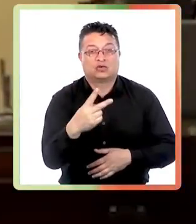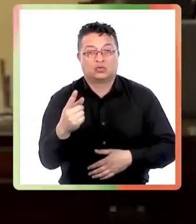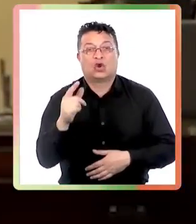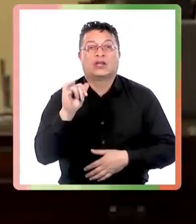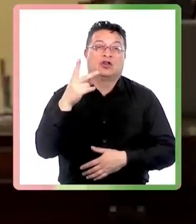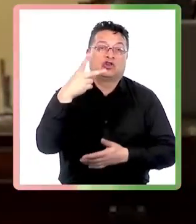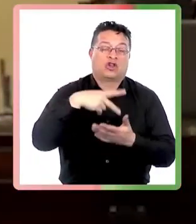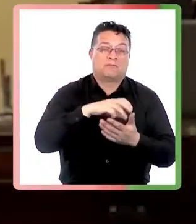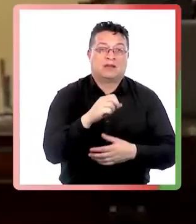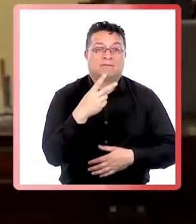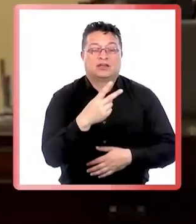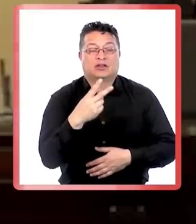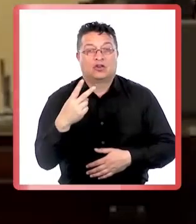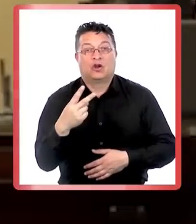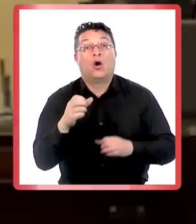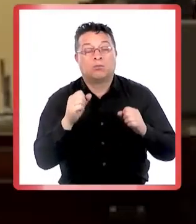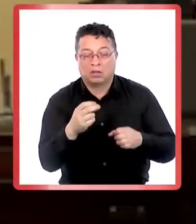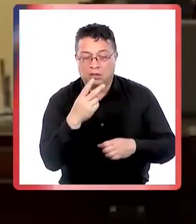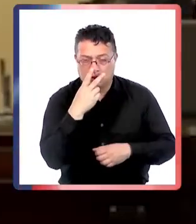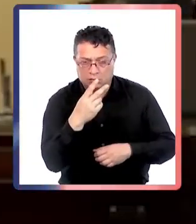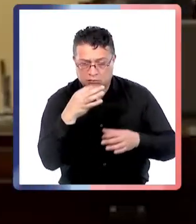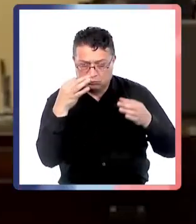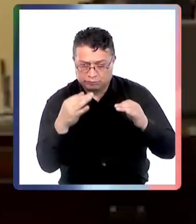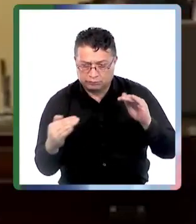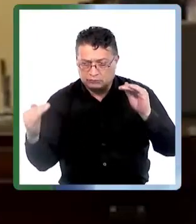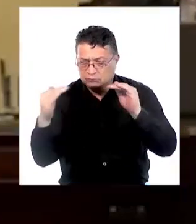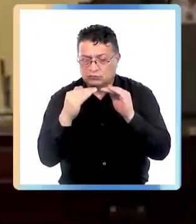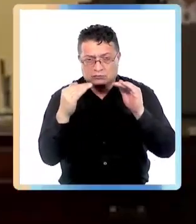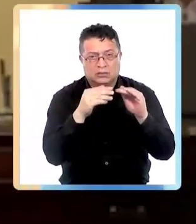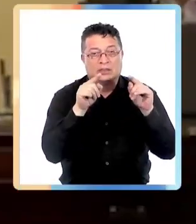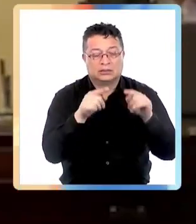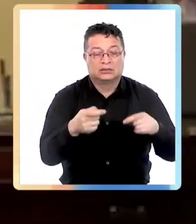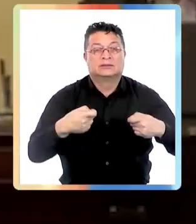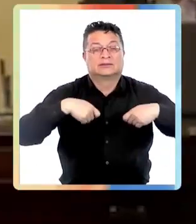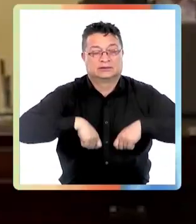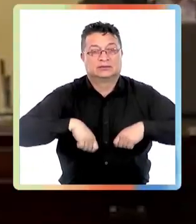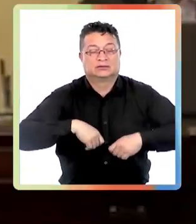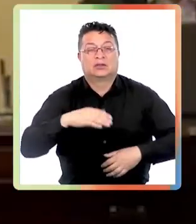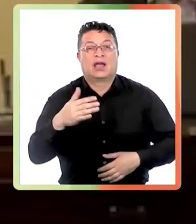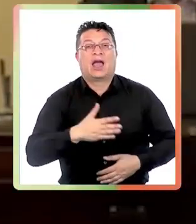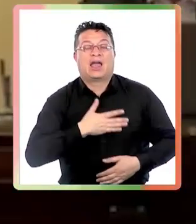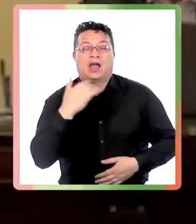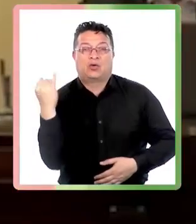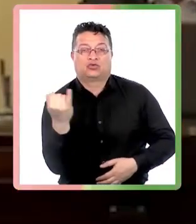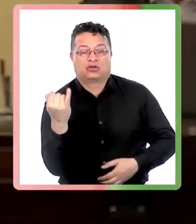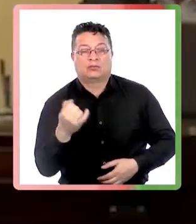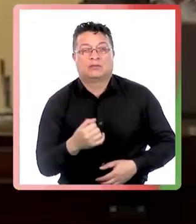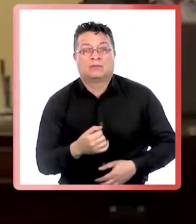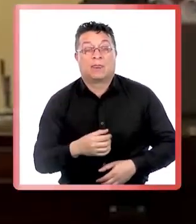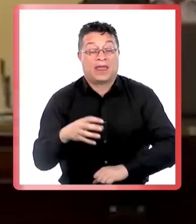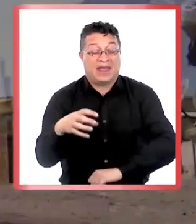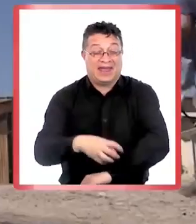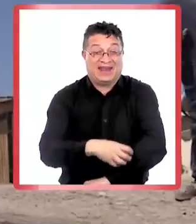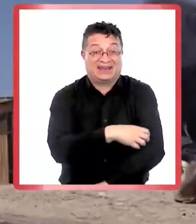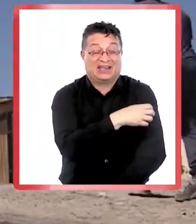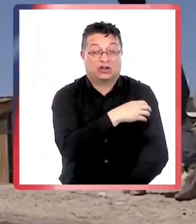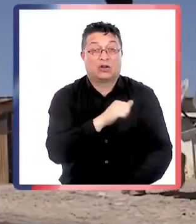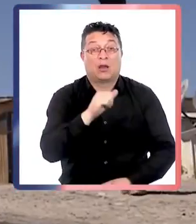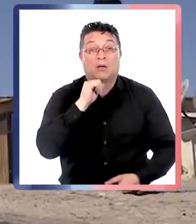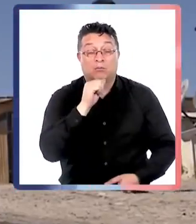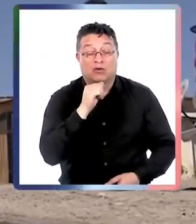año 2021 como en el año 2022. ¿No? Uno puede ver la consistencia de ese tipo de ingresos que son autónomos.